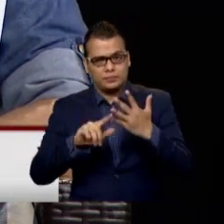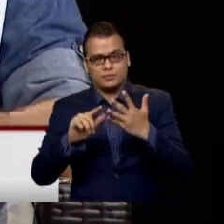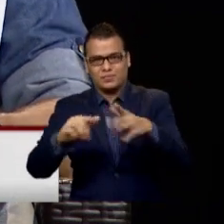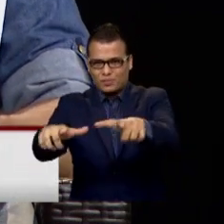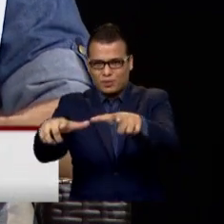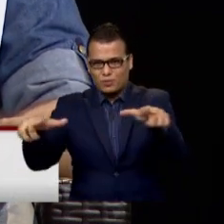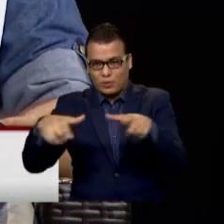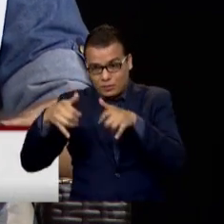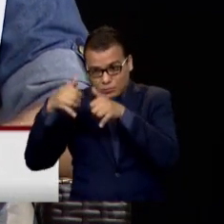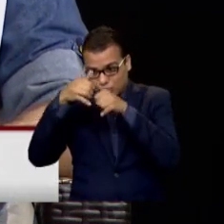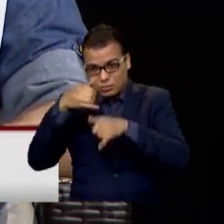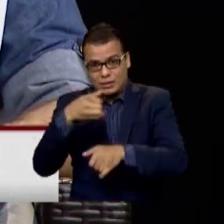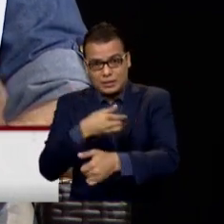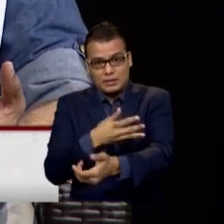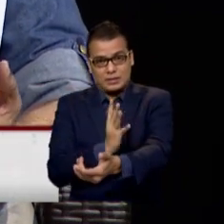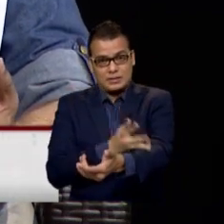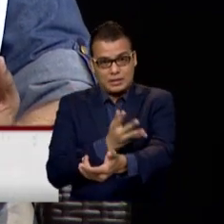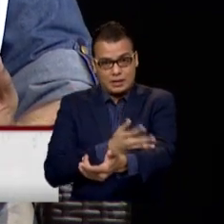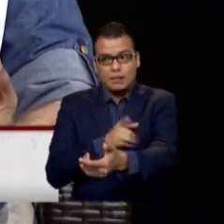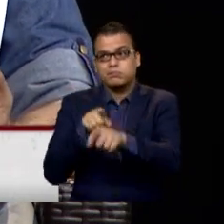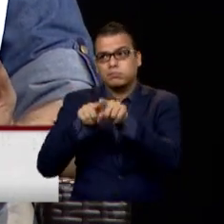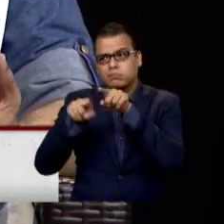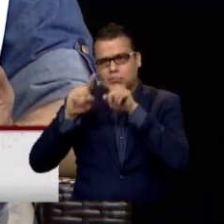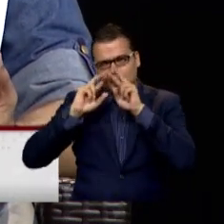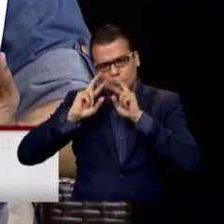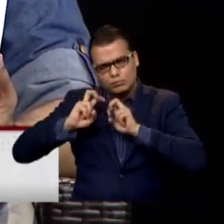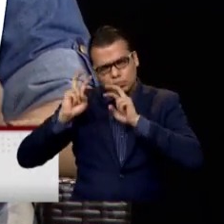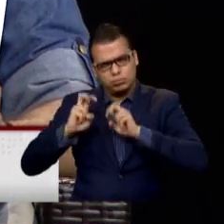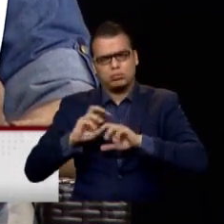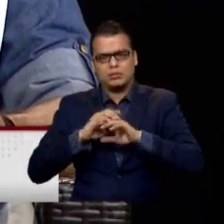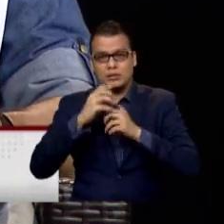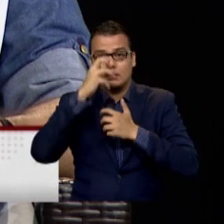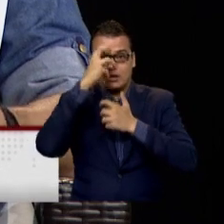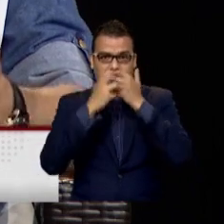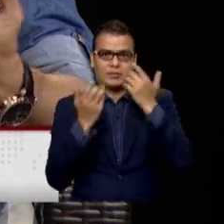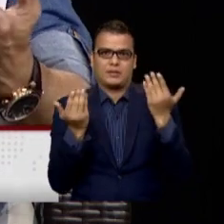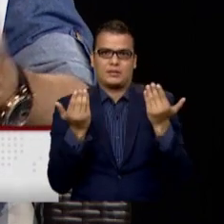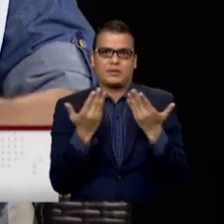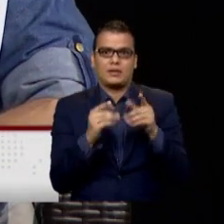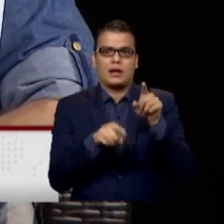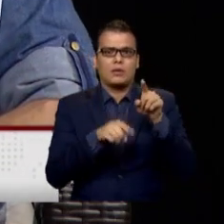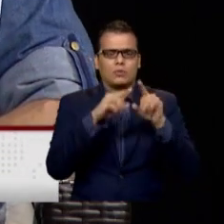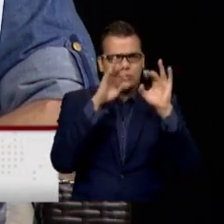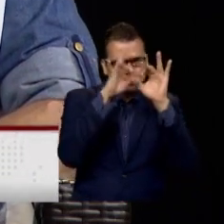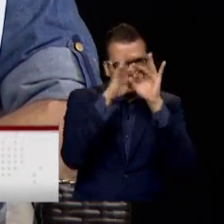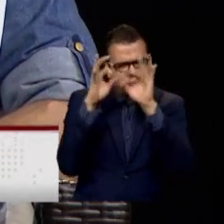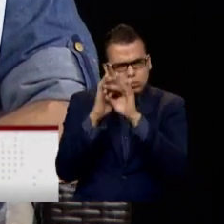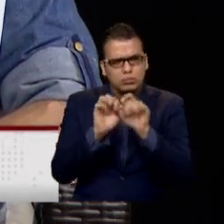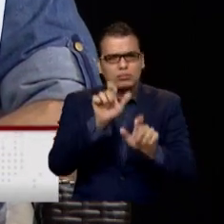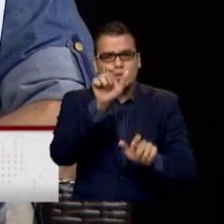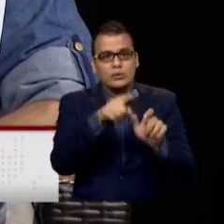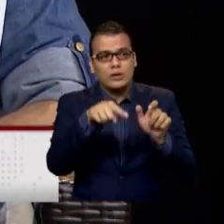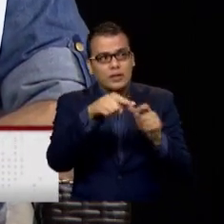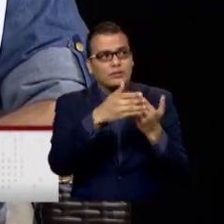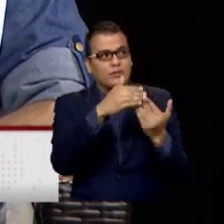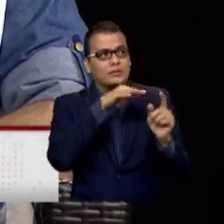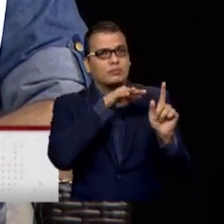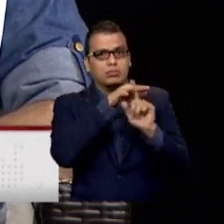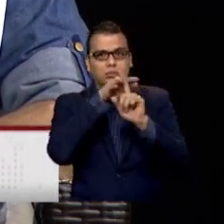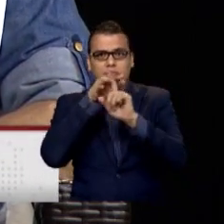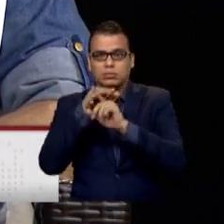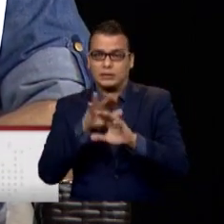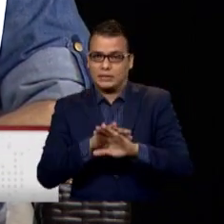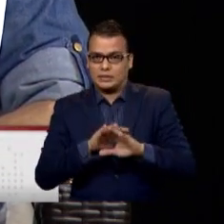Y esas cantidades de pruebas sirven. Se hacen algunas focalizadas a pacientes de riesgo, a sitios